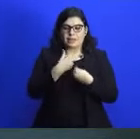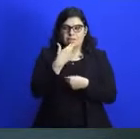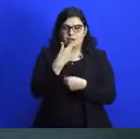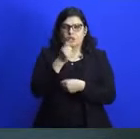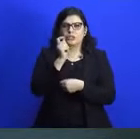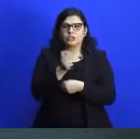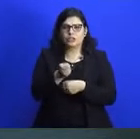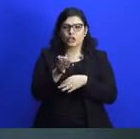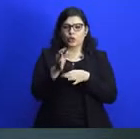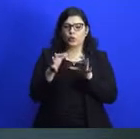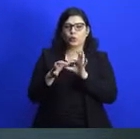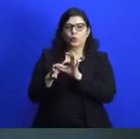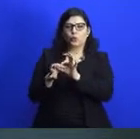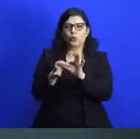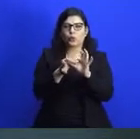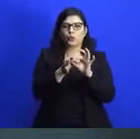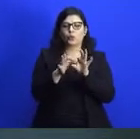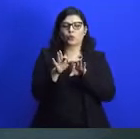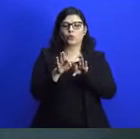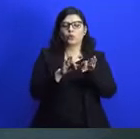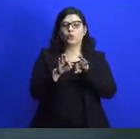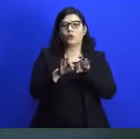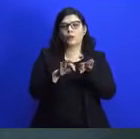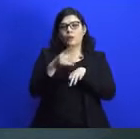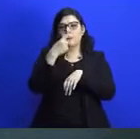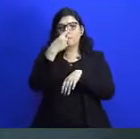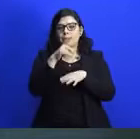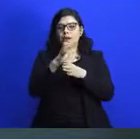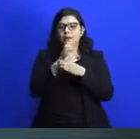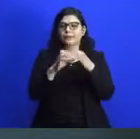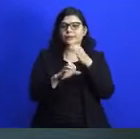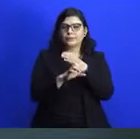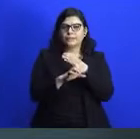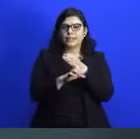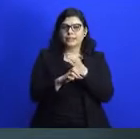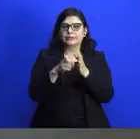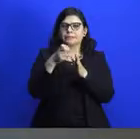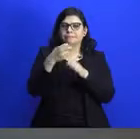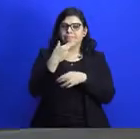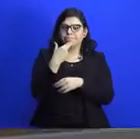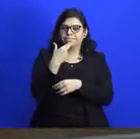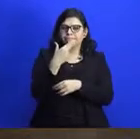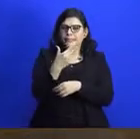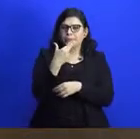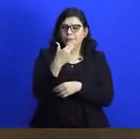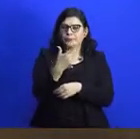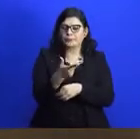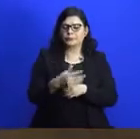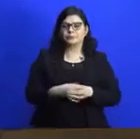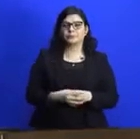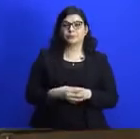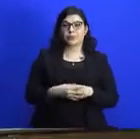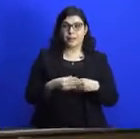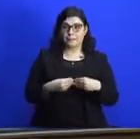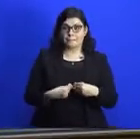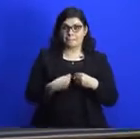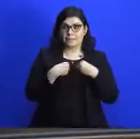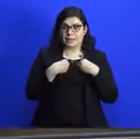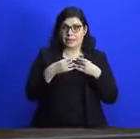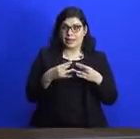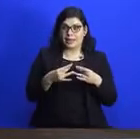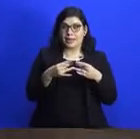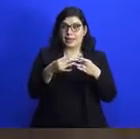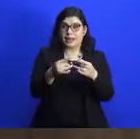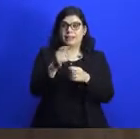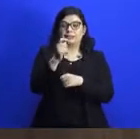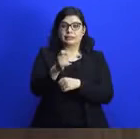la comunidad para hacer las cosas mejores. Y una vida mejor se alcanza con integridad